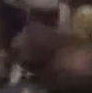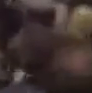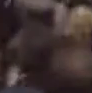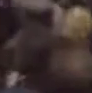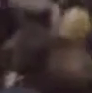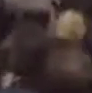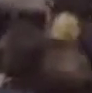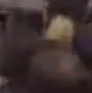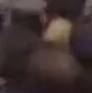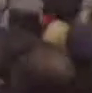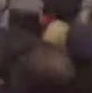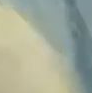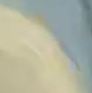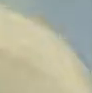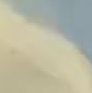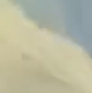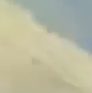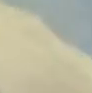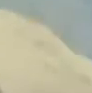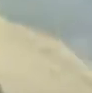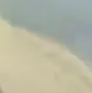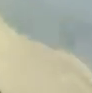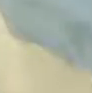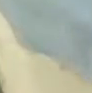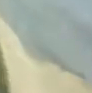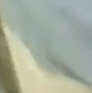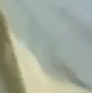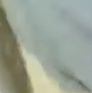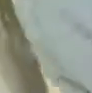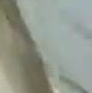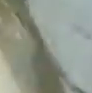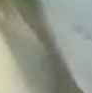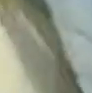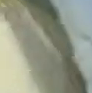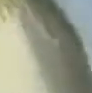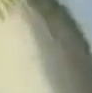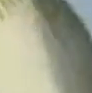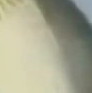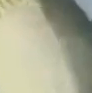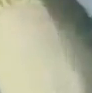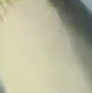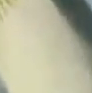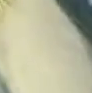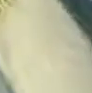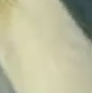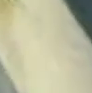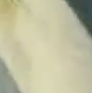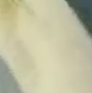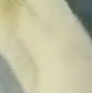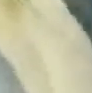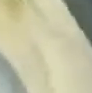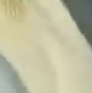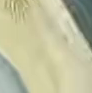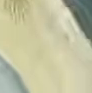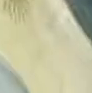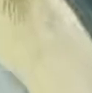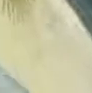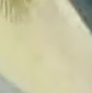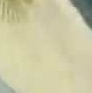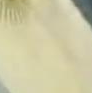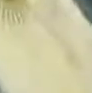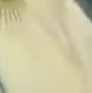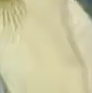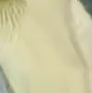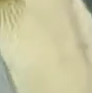7 la televisión pública junto a todas las emisoras que integran la cadena nacional de radio y televisión de todo el país y el